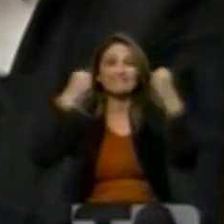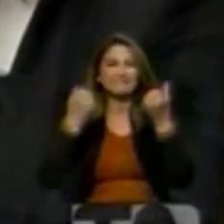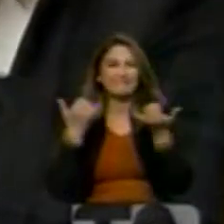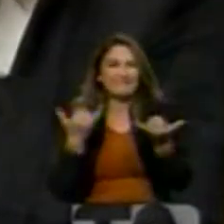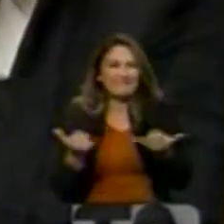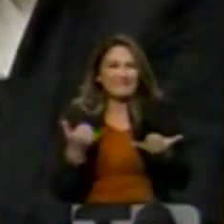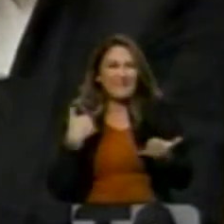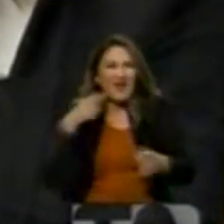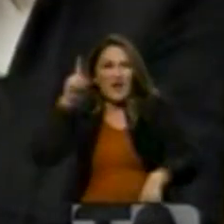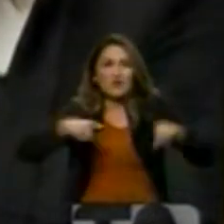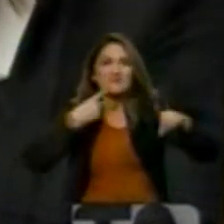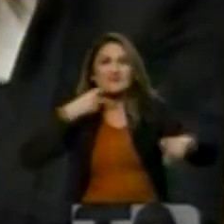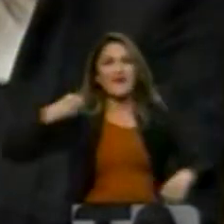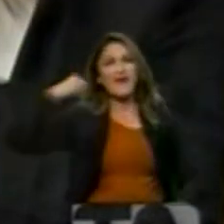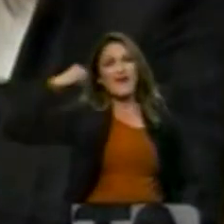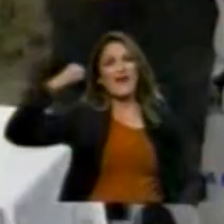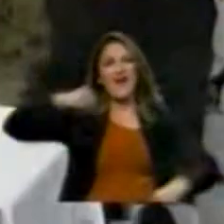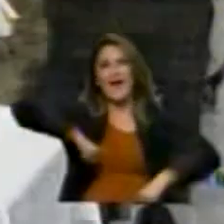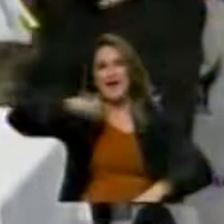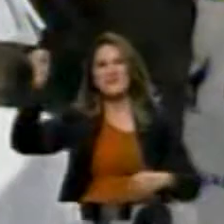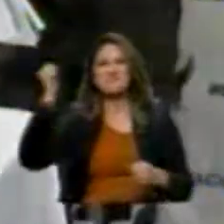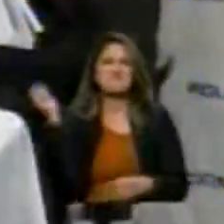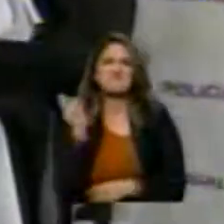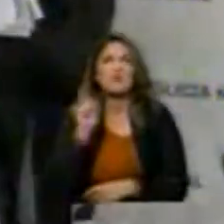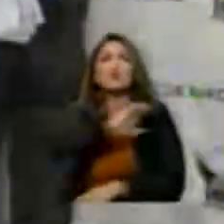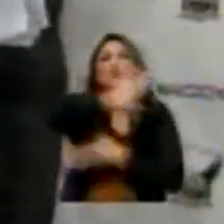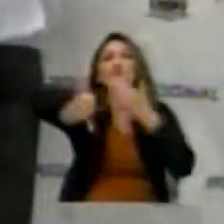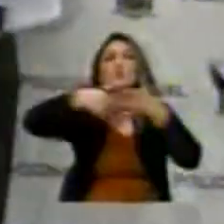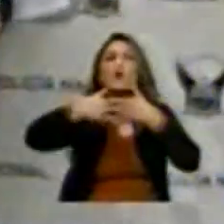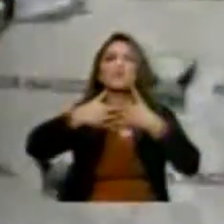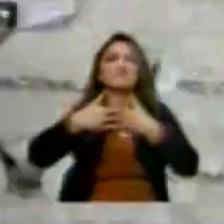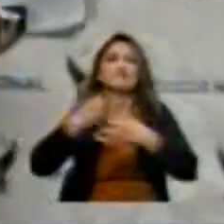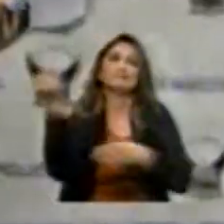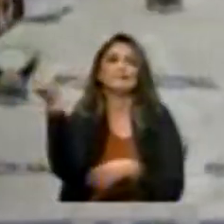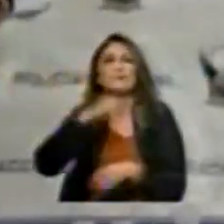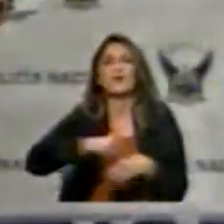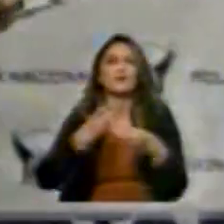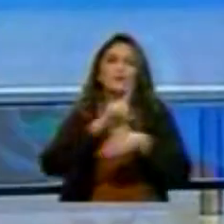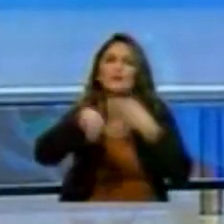victoriosa desde ningún sector. En Quito, Belén Merizalde, 24 horas.